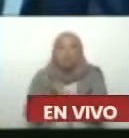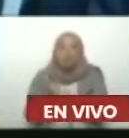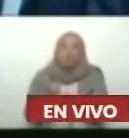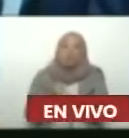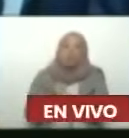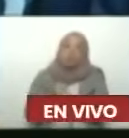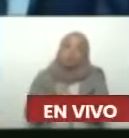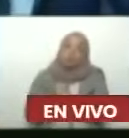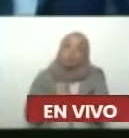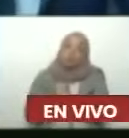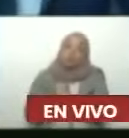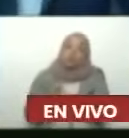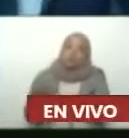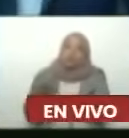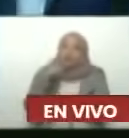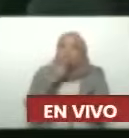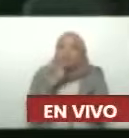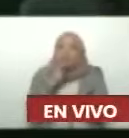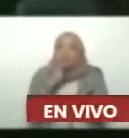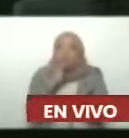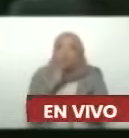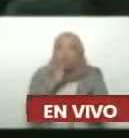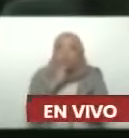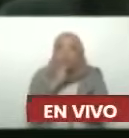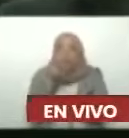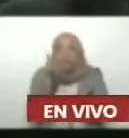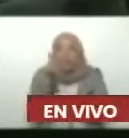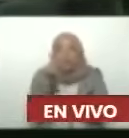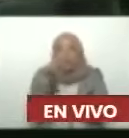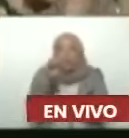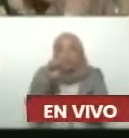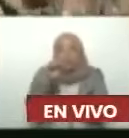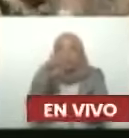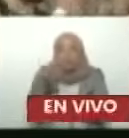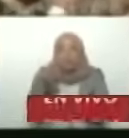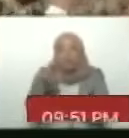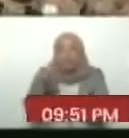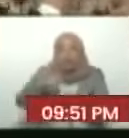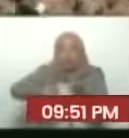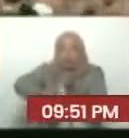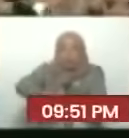del gran pibe de oro, Diego Armando Maradona.